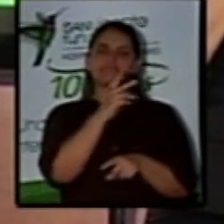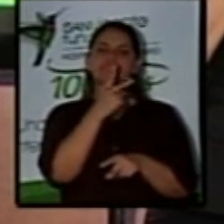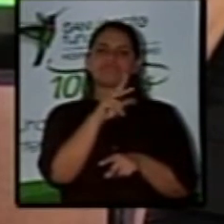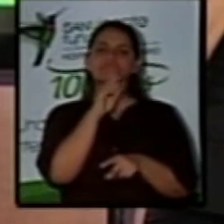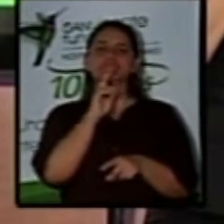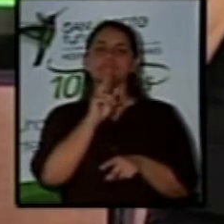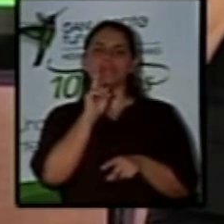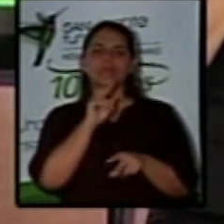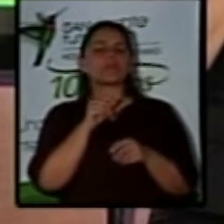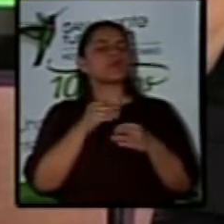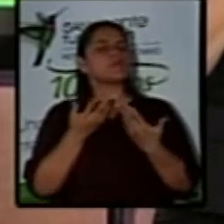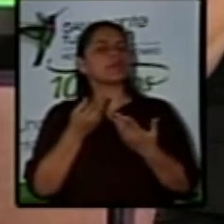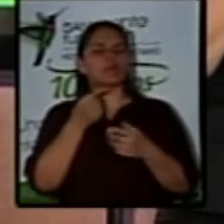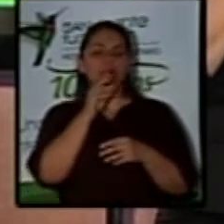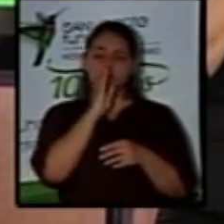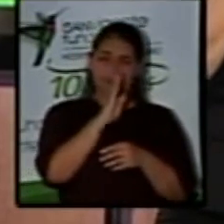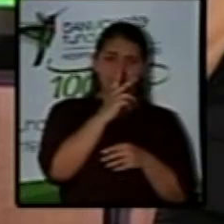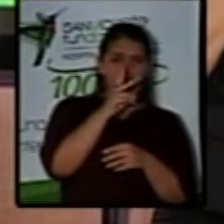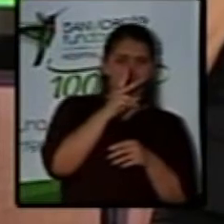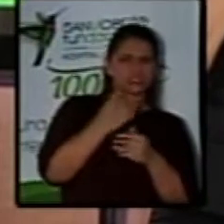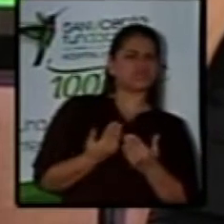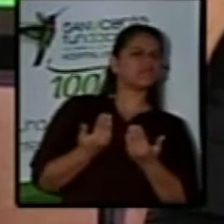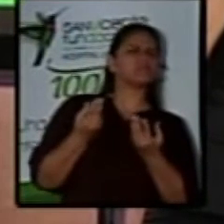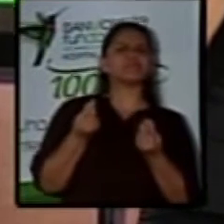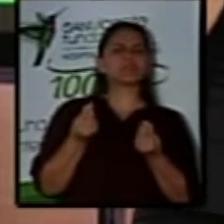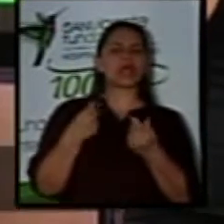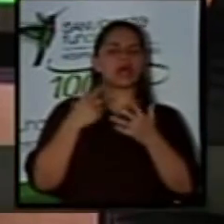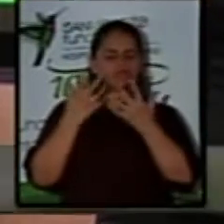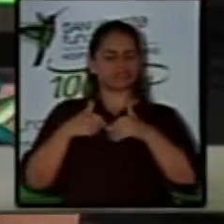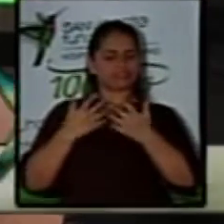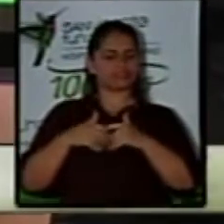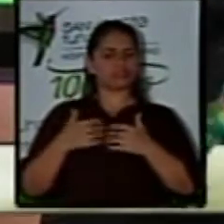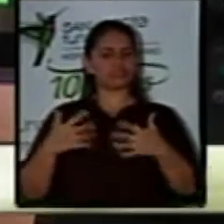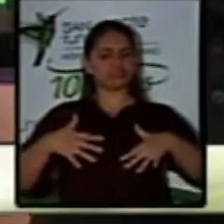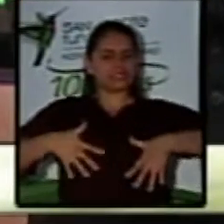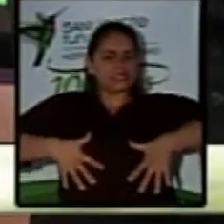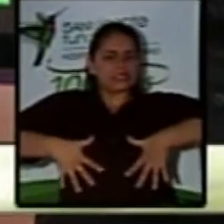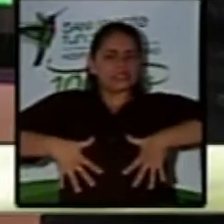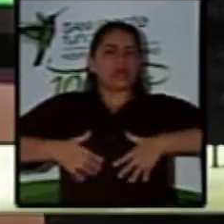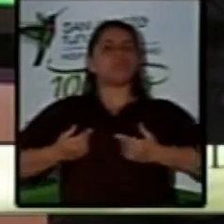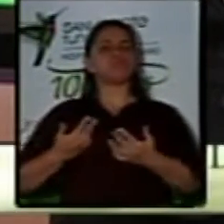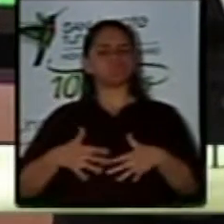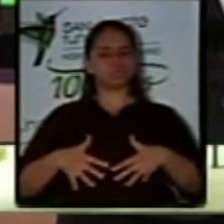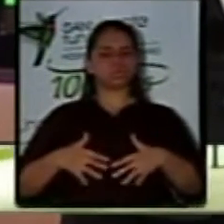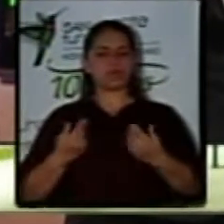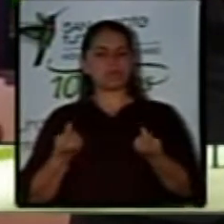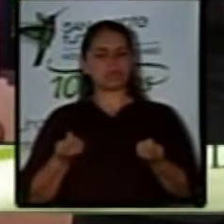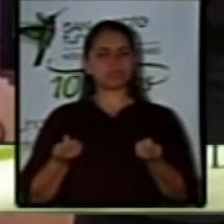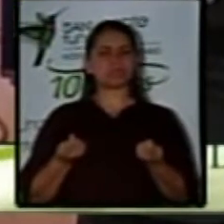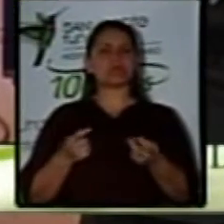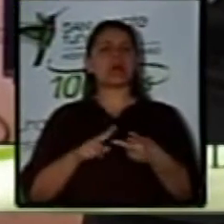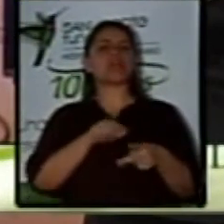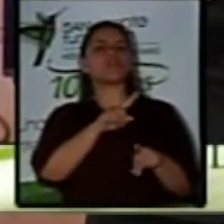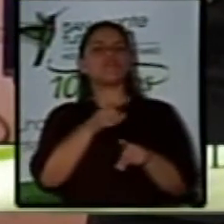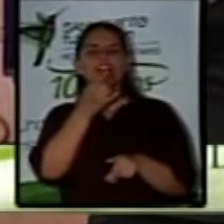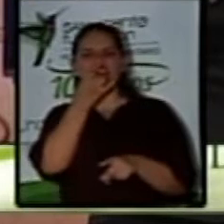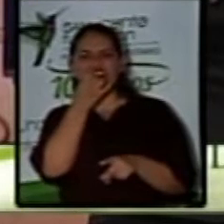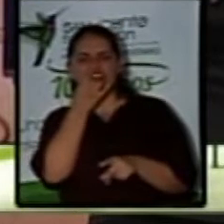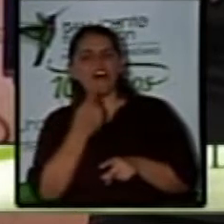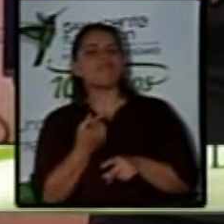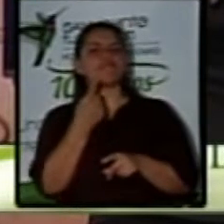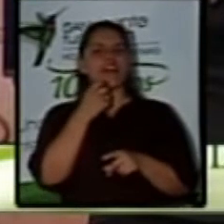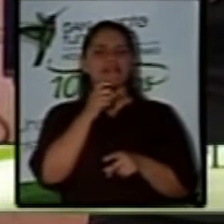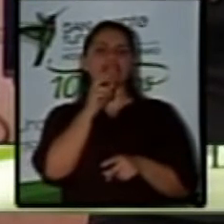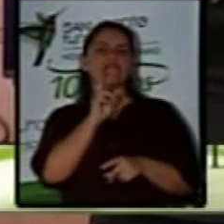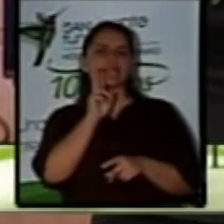adecuada transmisión del funcionamiento nervioso, Y también el déficit de hierro puede